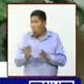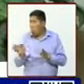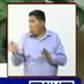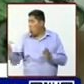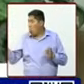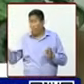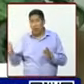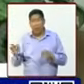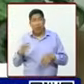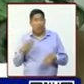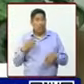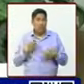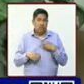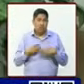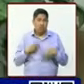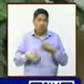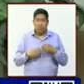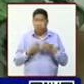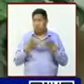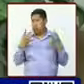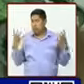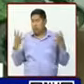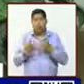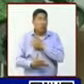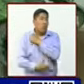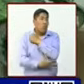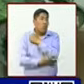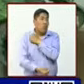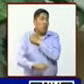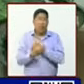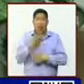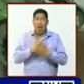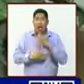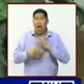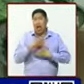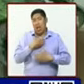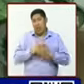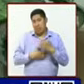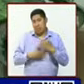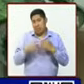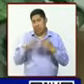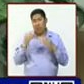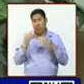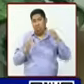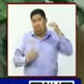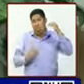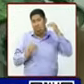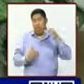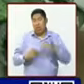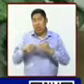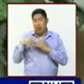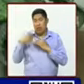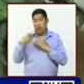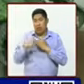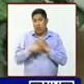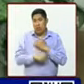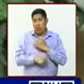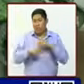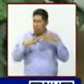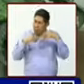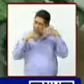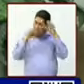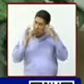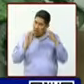se recrudecen. La pobreza y el hambre aumentan. Las desigualdades se acentúan. La crisis climática es